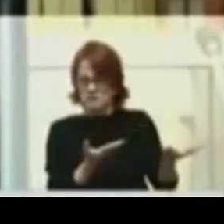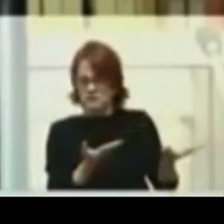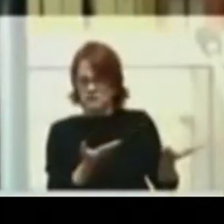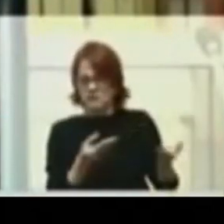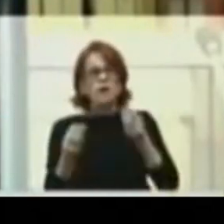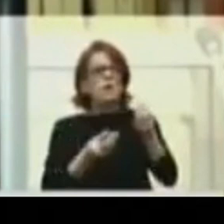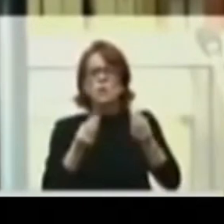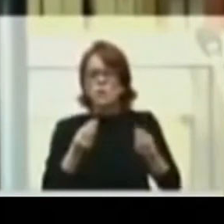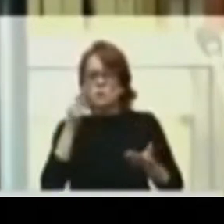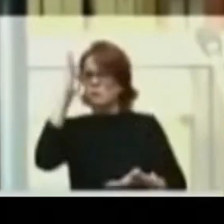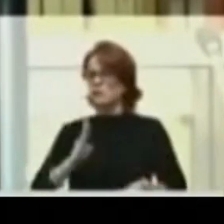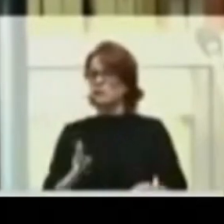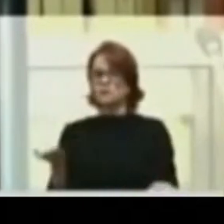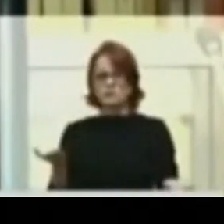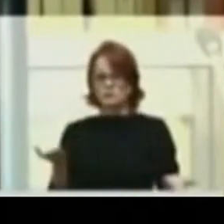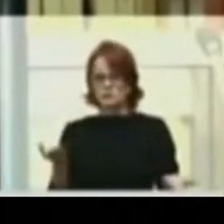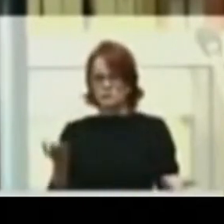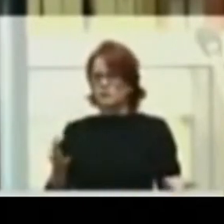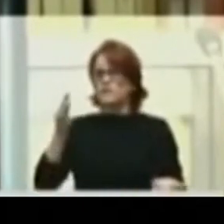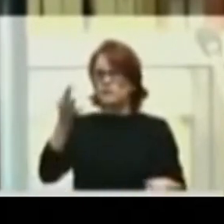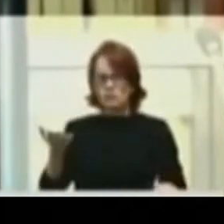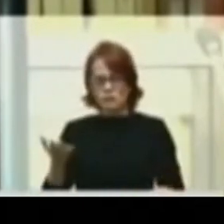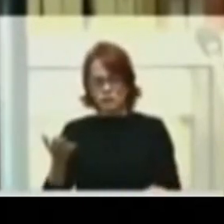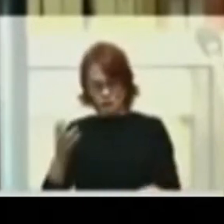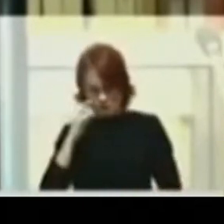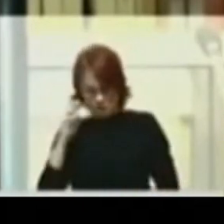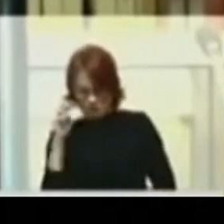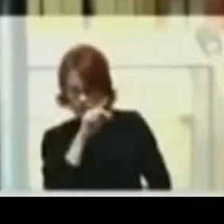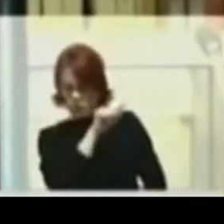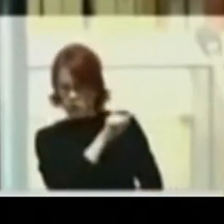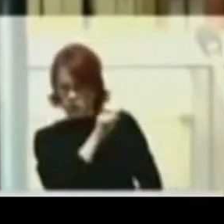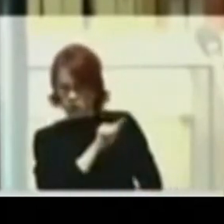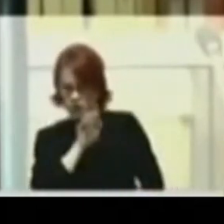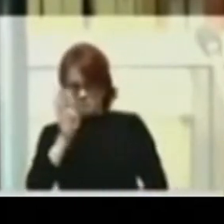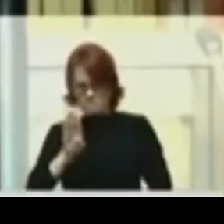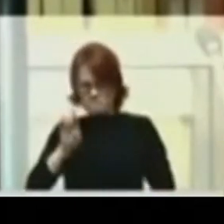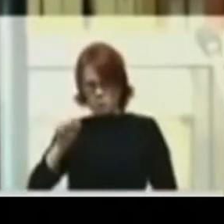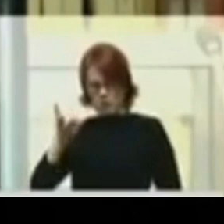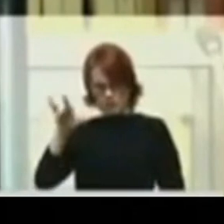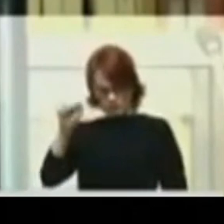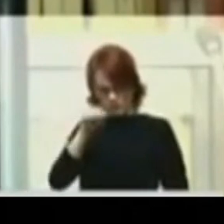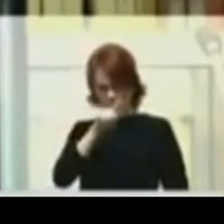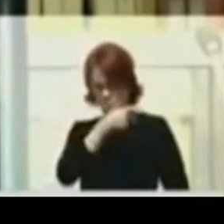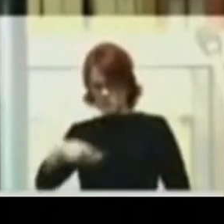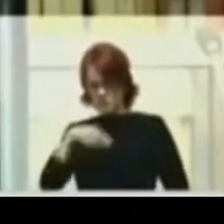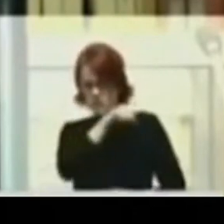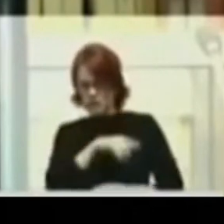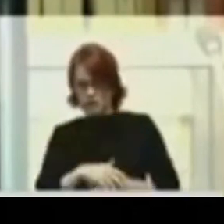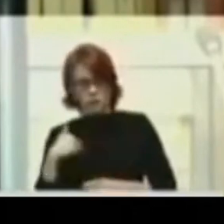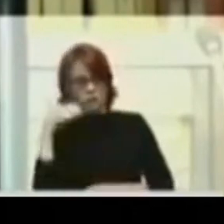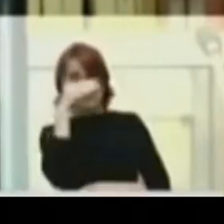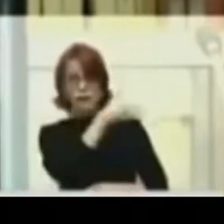ella, ¿esa parte textual es tal y cual la dice en portugués?